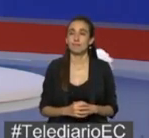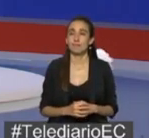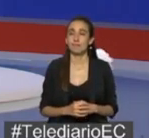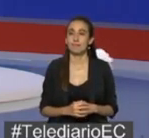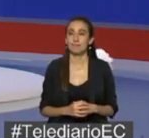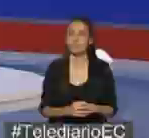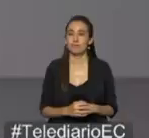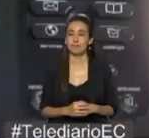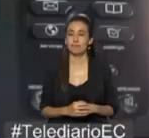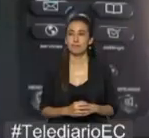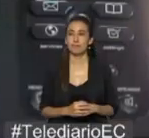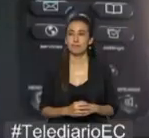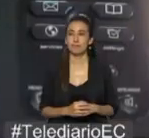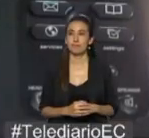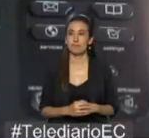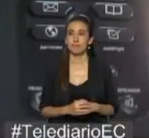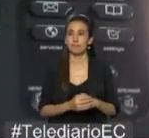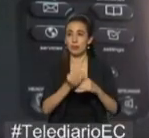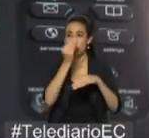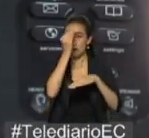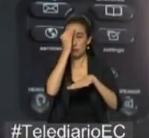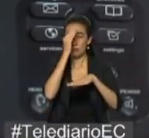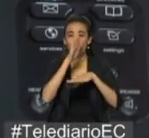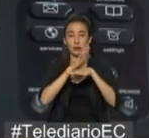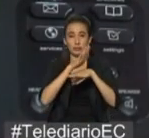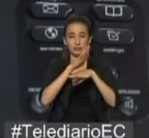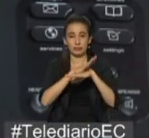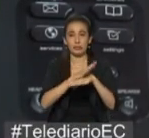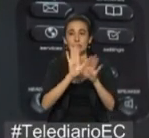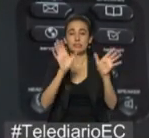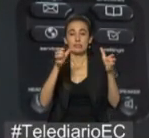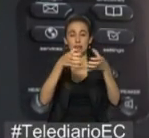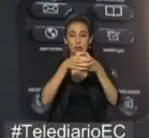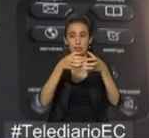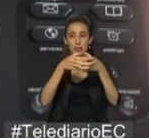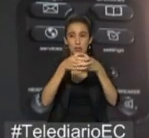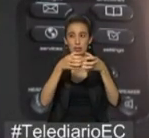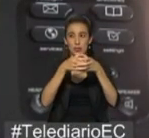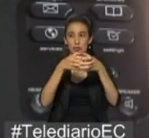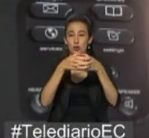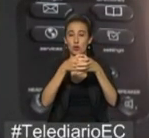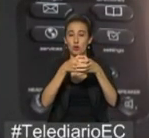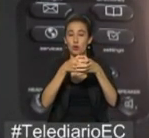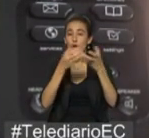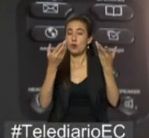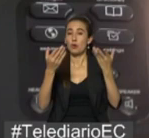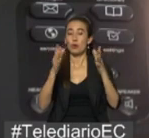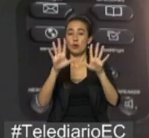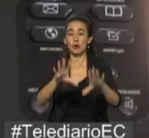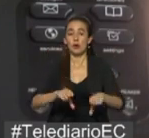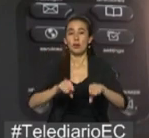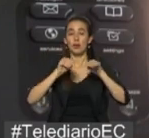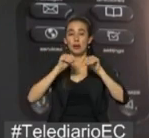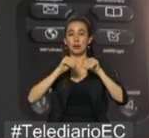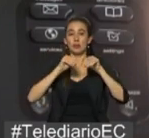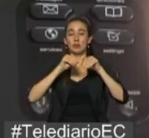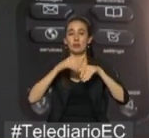Sí, buenas tardes. Efectivamente, el Comité de Operaciones de Emergencia adoptó este protocolo